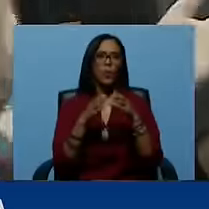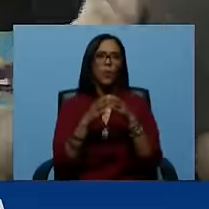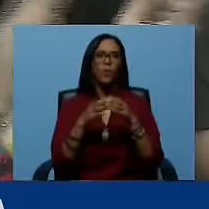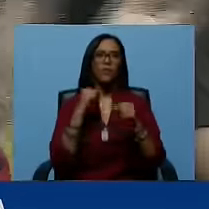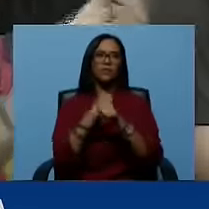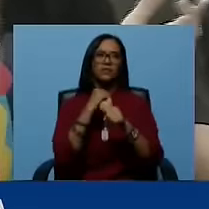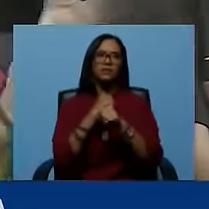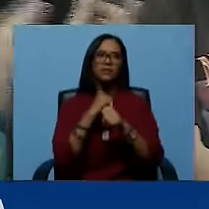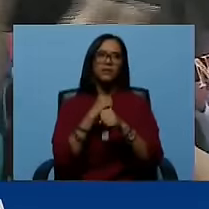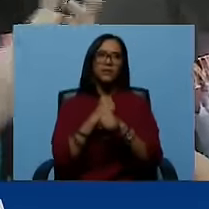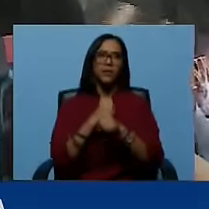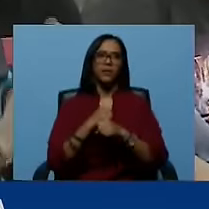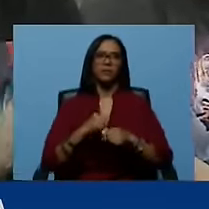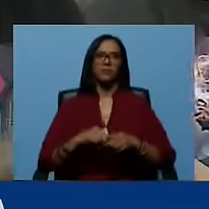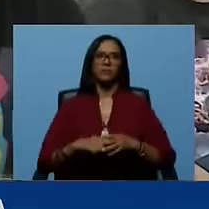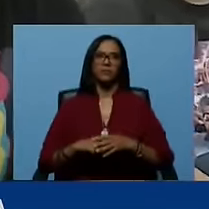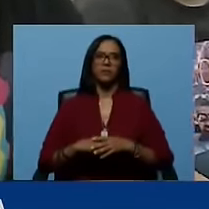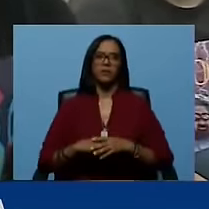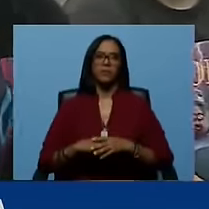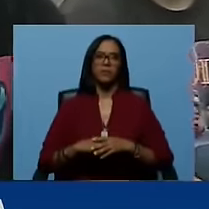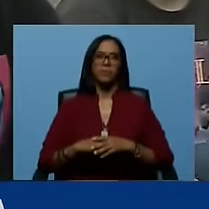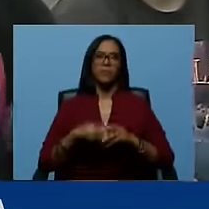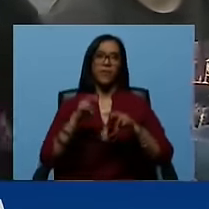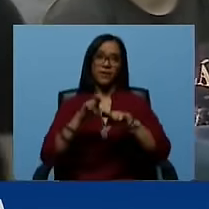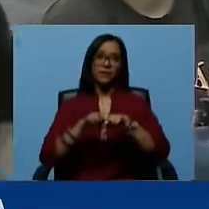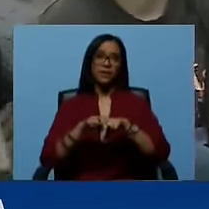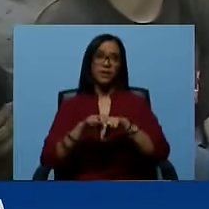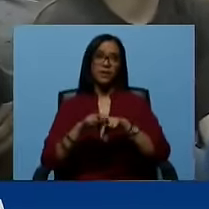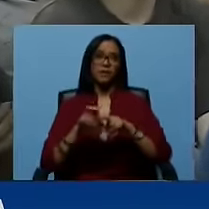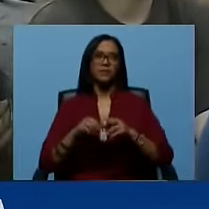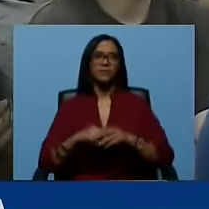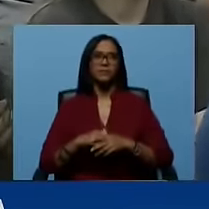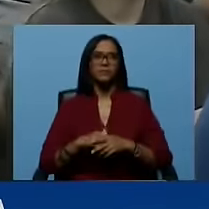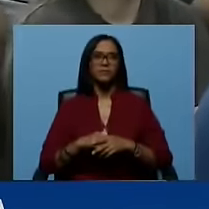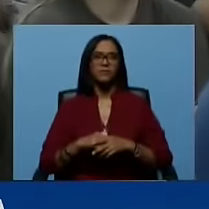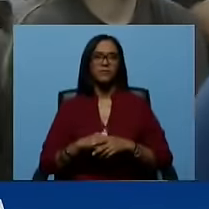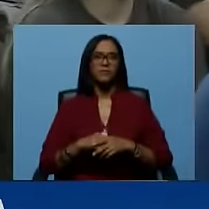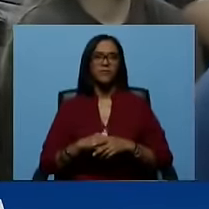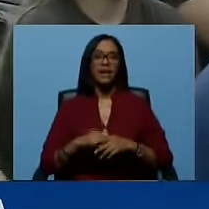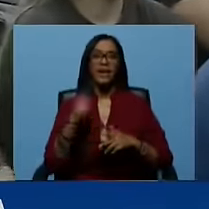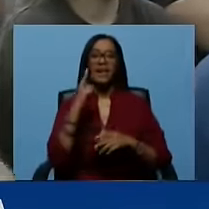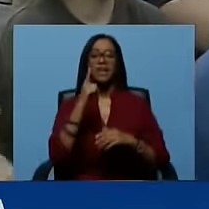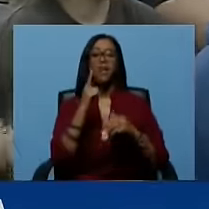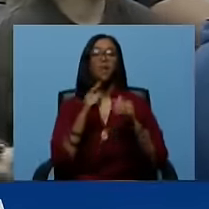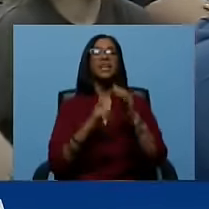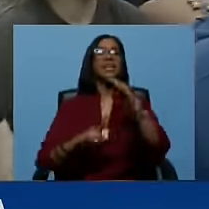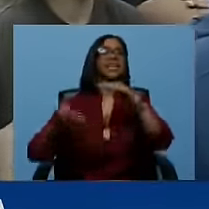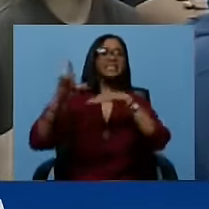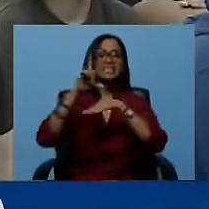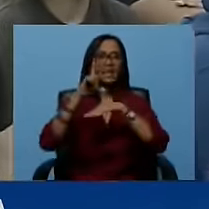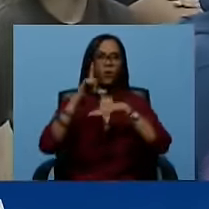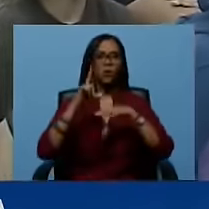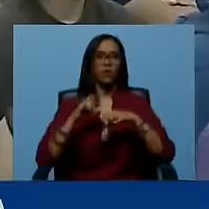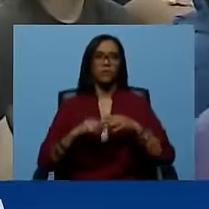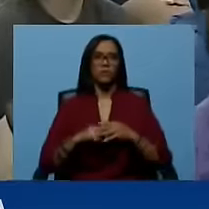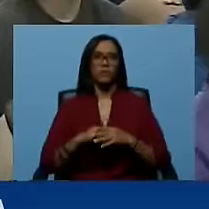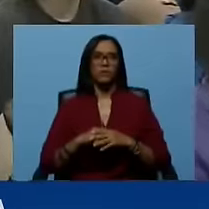trabajo. Me voy a sentar en un liceo.